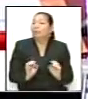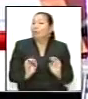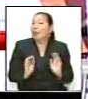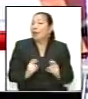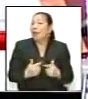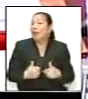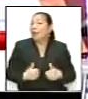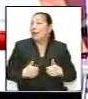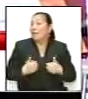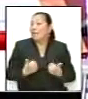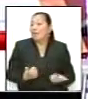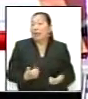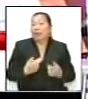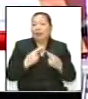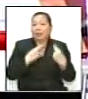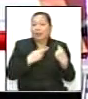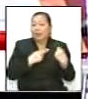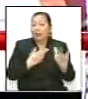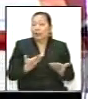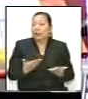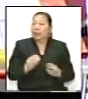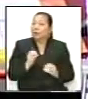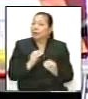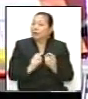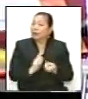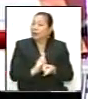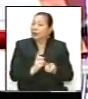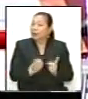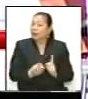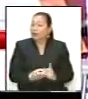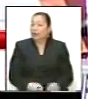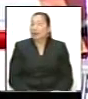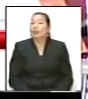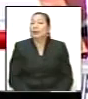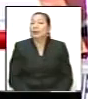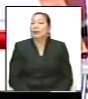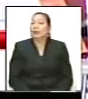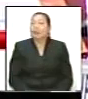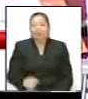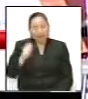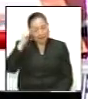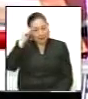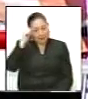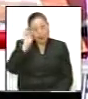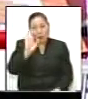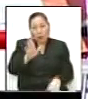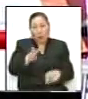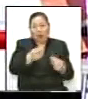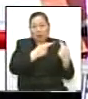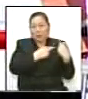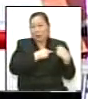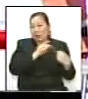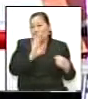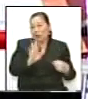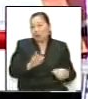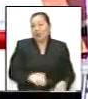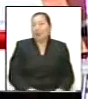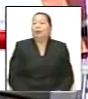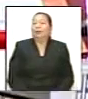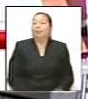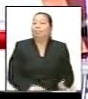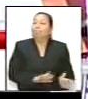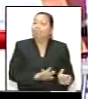vida, esta responsabilidad de reconstrucción con cambios recae en el ingeniero Nelson Chuy, quien no es